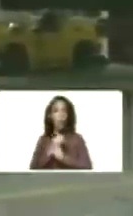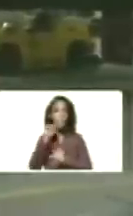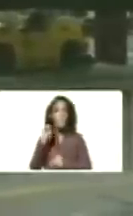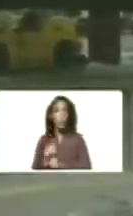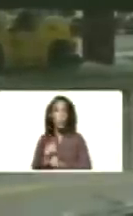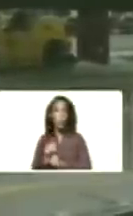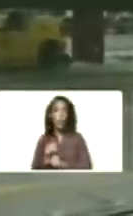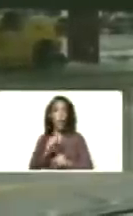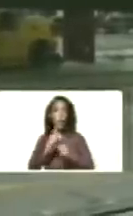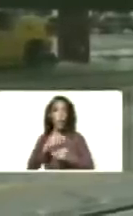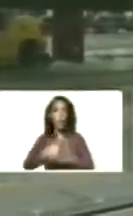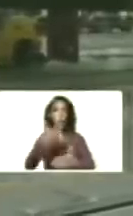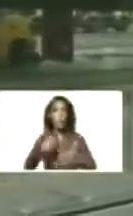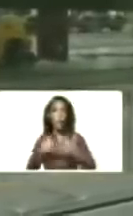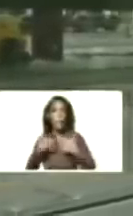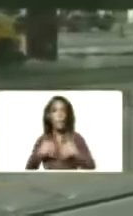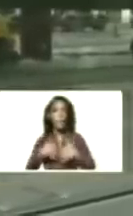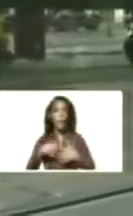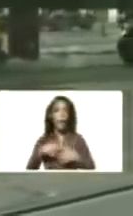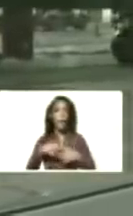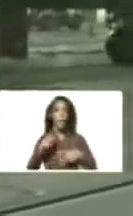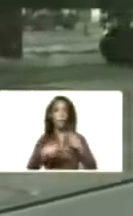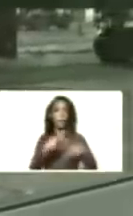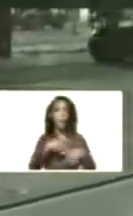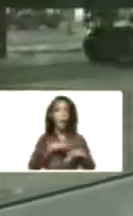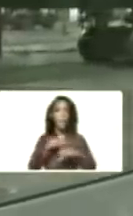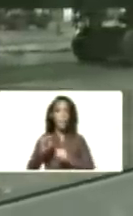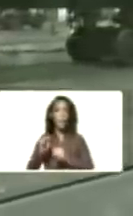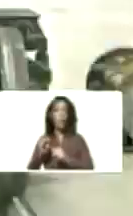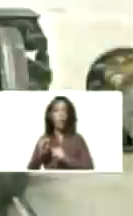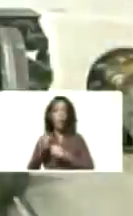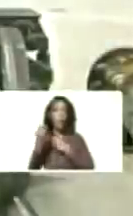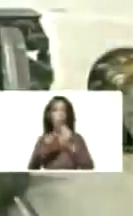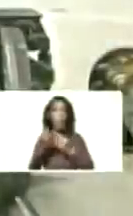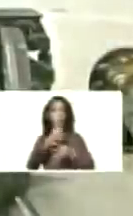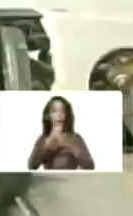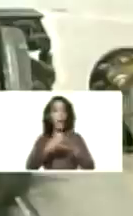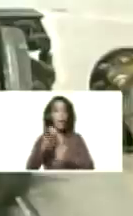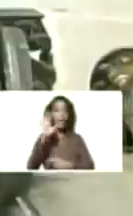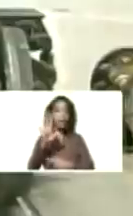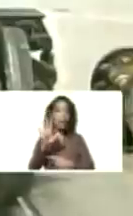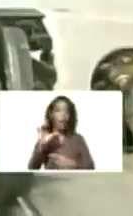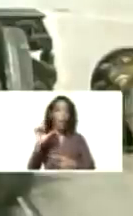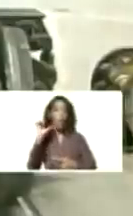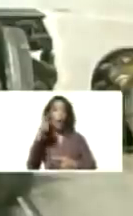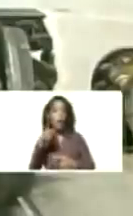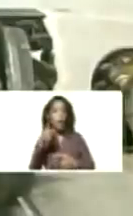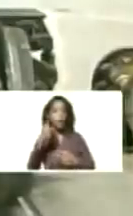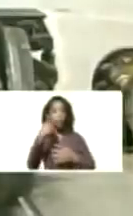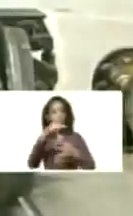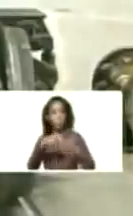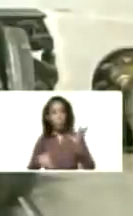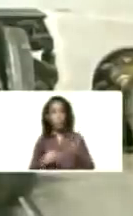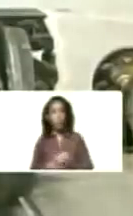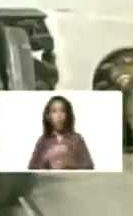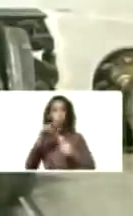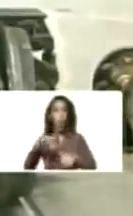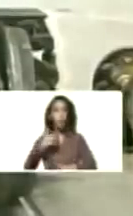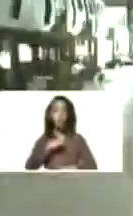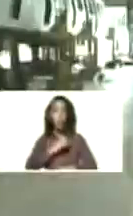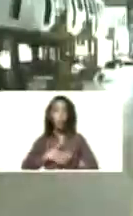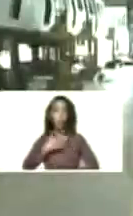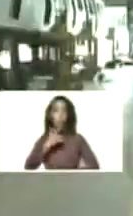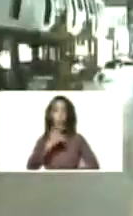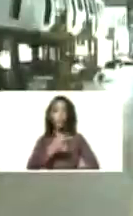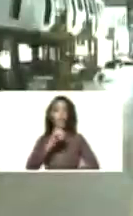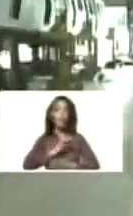por parte de transnacionales que estaban en pro del imperio, como era la línea 5, Guarenas Guatire, entre otros, presidente. Hoy nosotros podemos decir